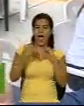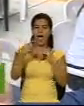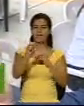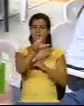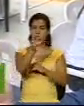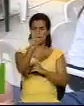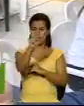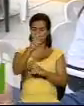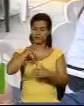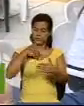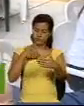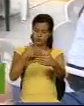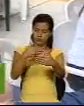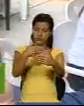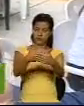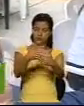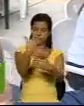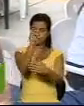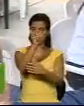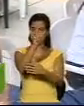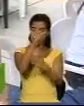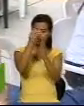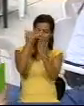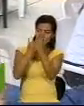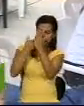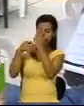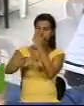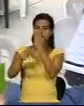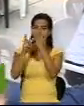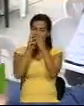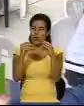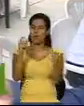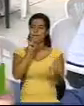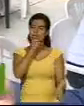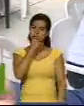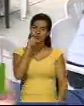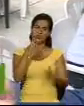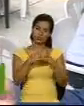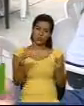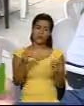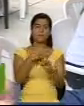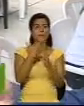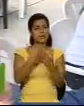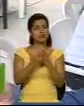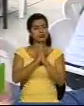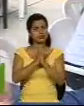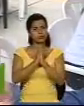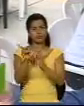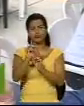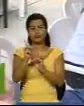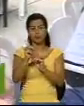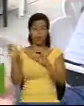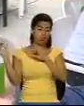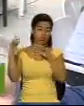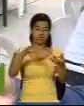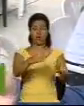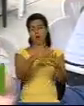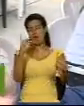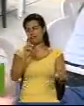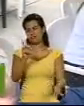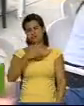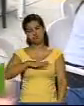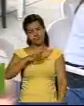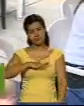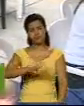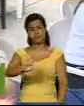meses que vamos a estar registrando todo aquel adulto mayor. Por eso le pedimos que por favor no nos colapsen los centros.